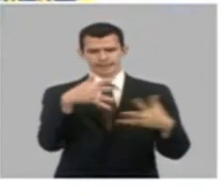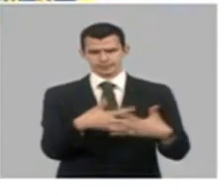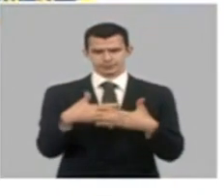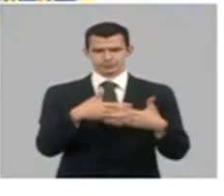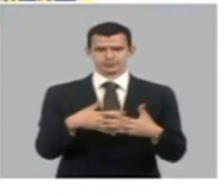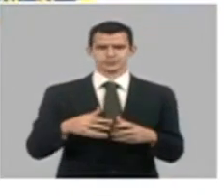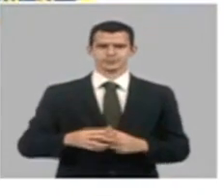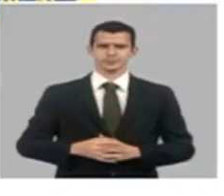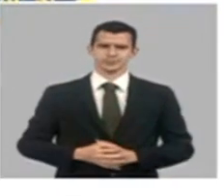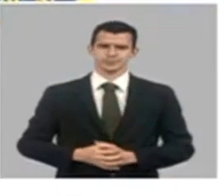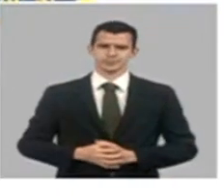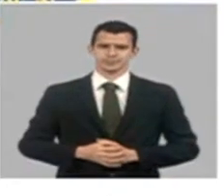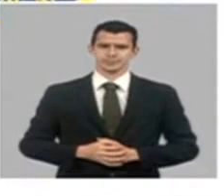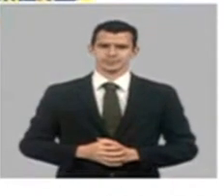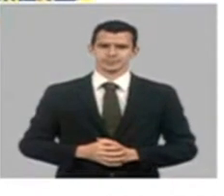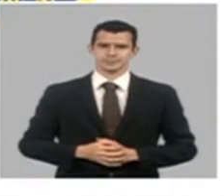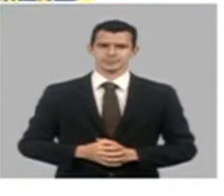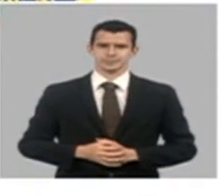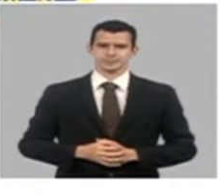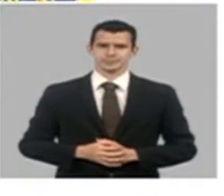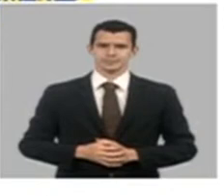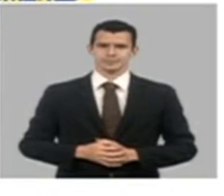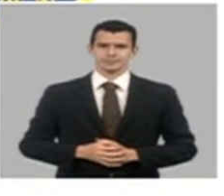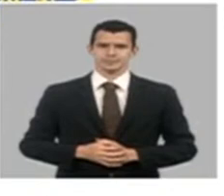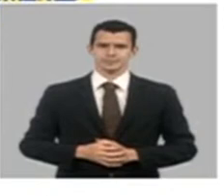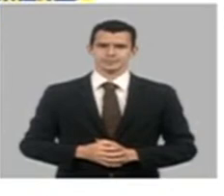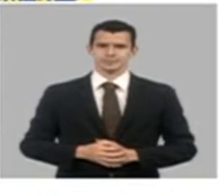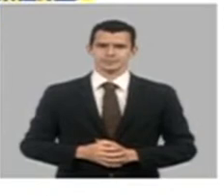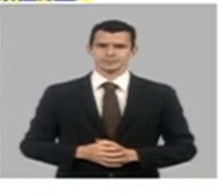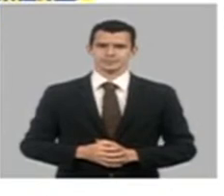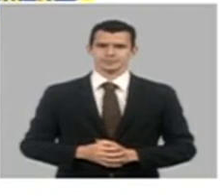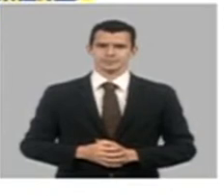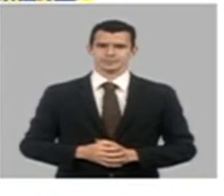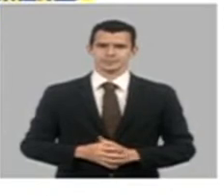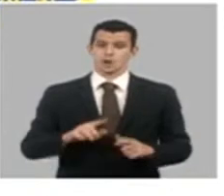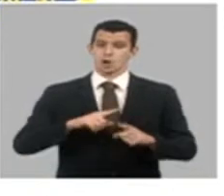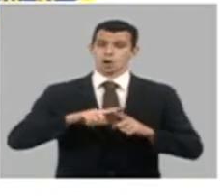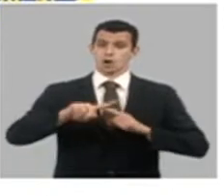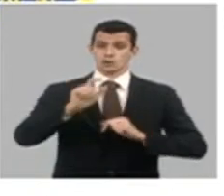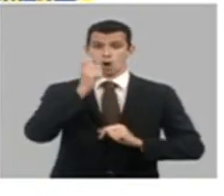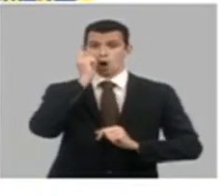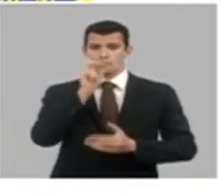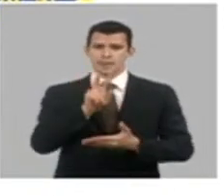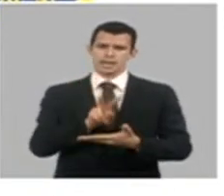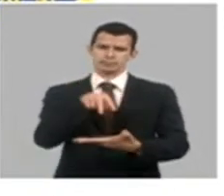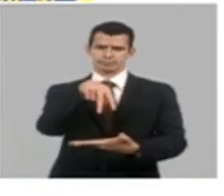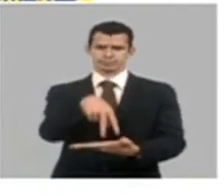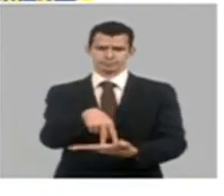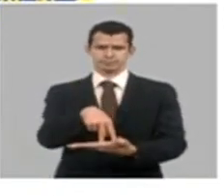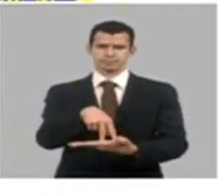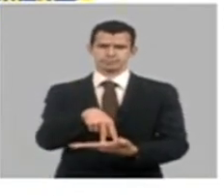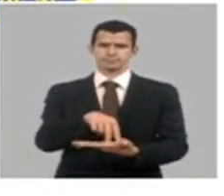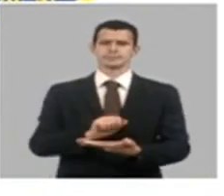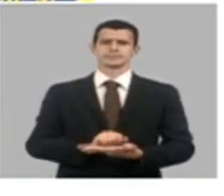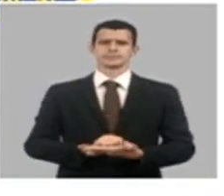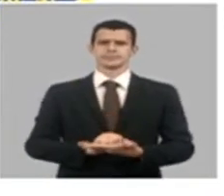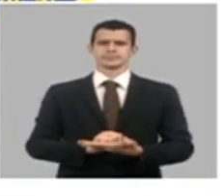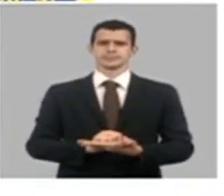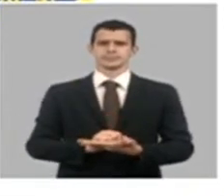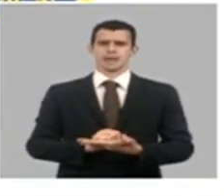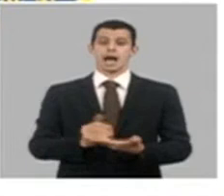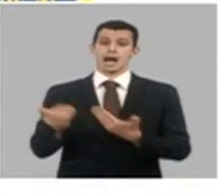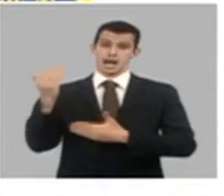en un comunicado la oficina del director nacional de inteligencia en este caso es una señora dijo que el centro